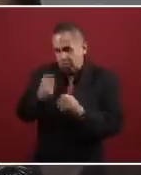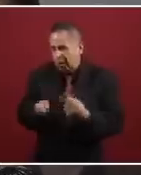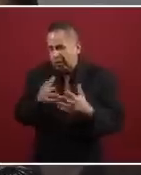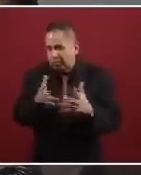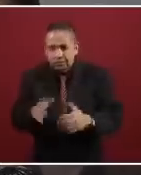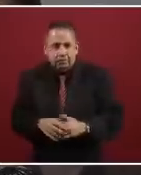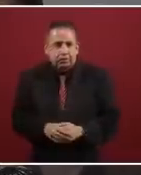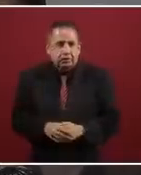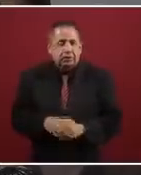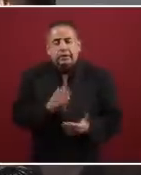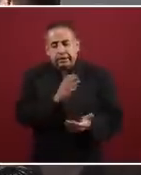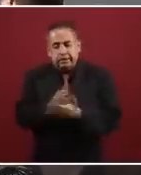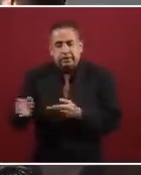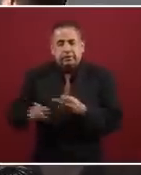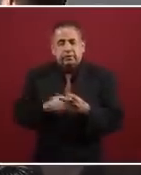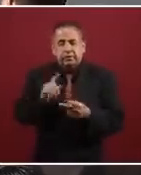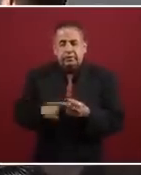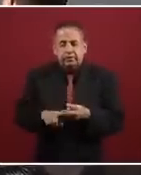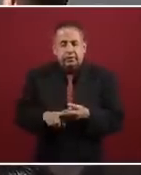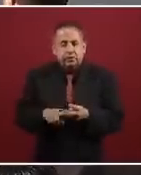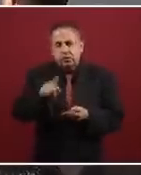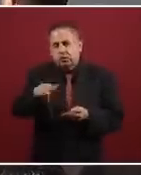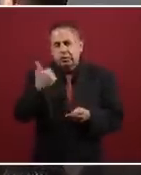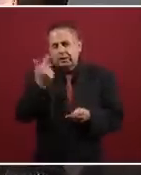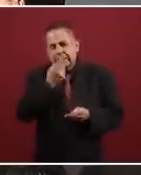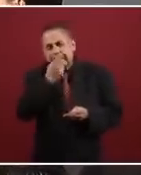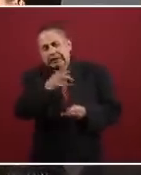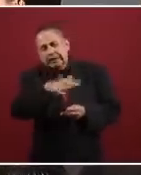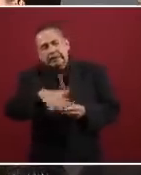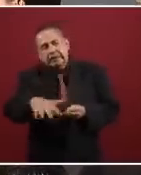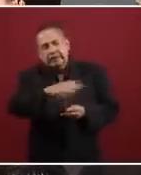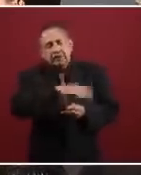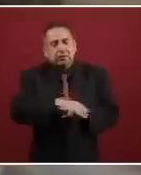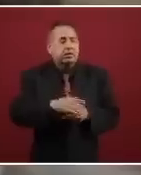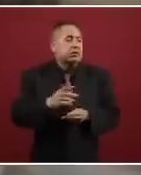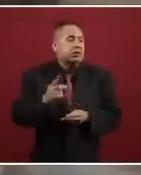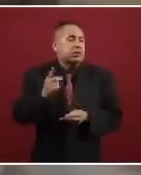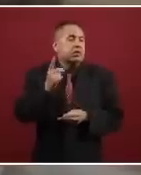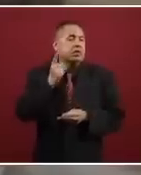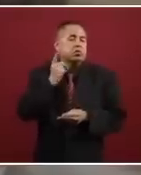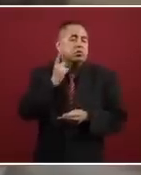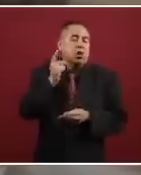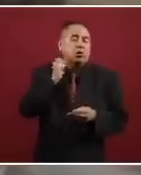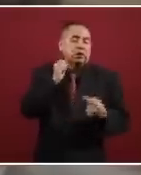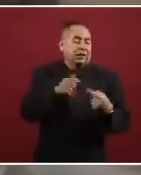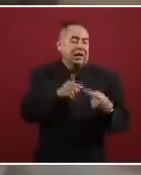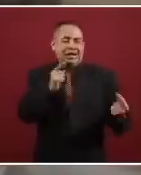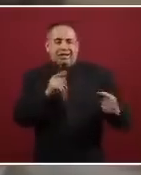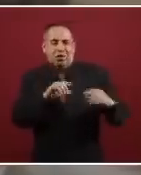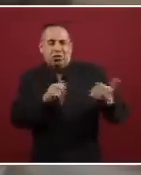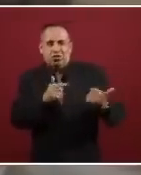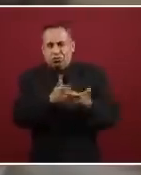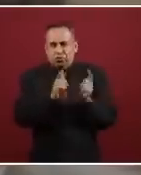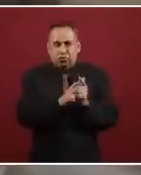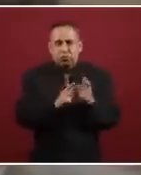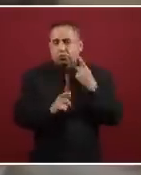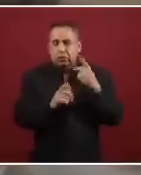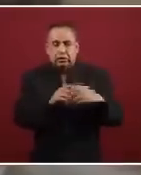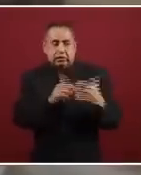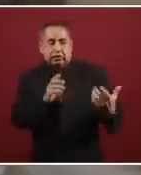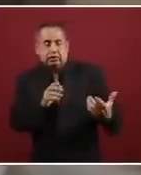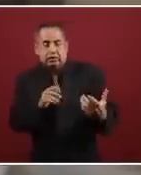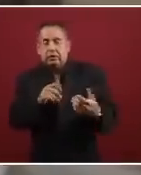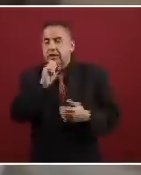Y otra cosa, ¿qué les diría a legisladores de oposición y también a personas que se encargan de